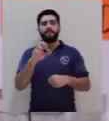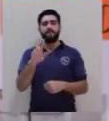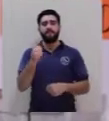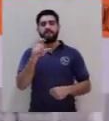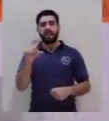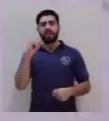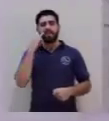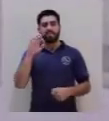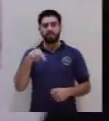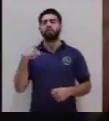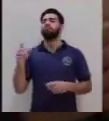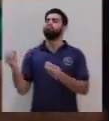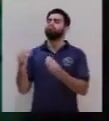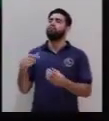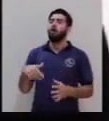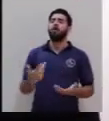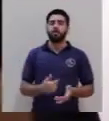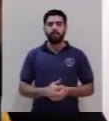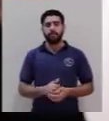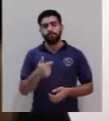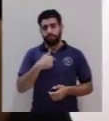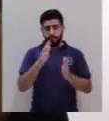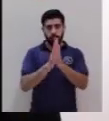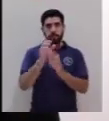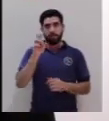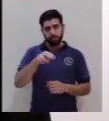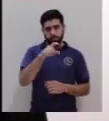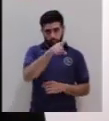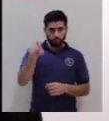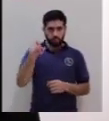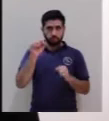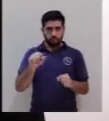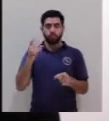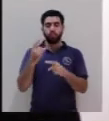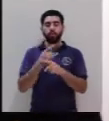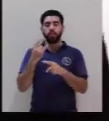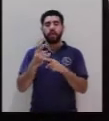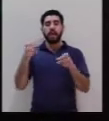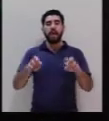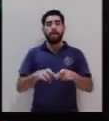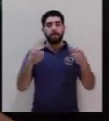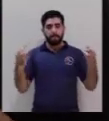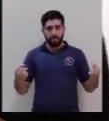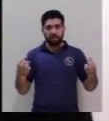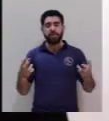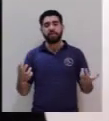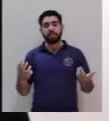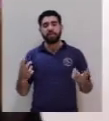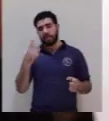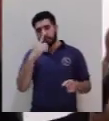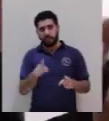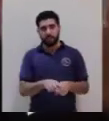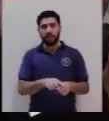acá? Bueno, necesito que en casa utilicen materiales como periódico. Pueden utilizar